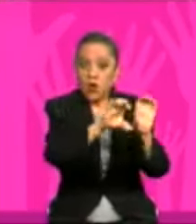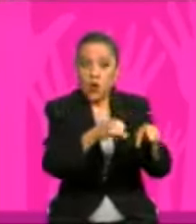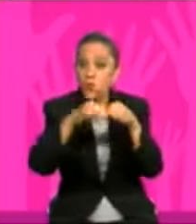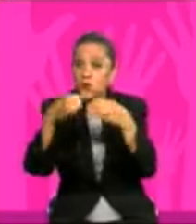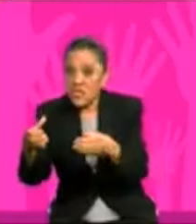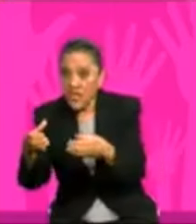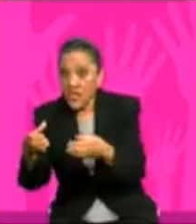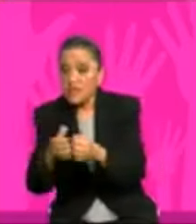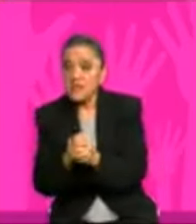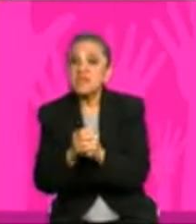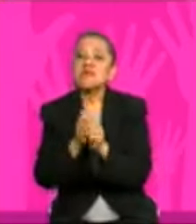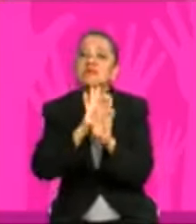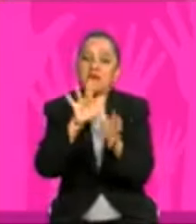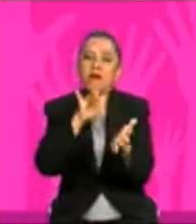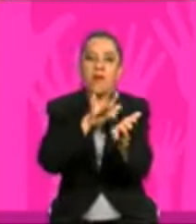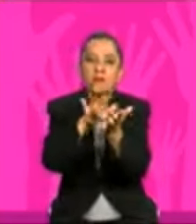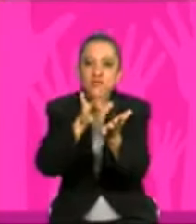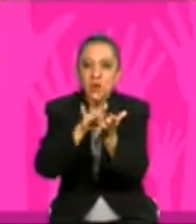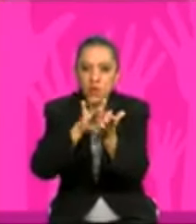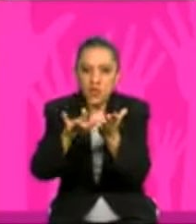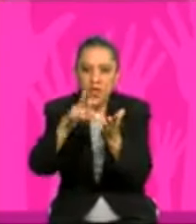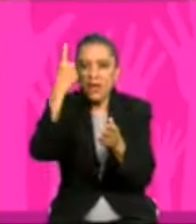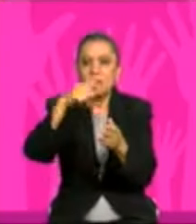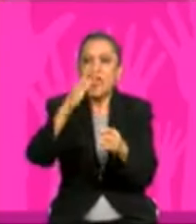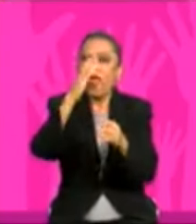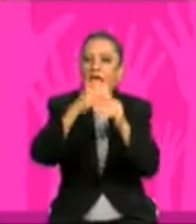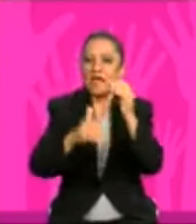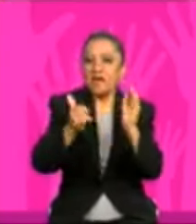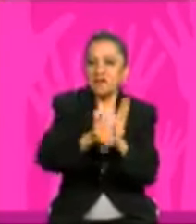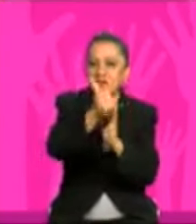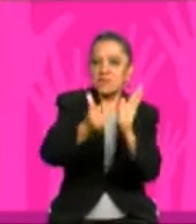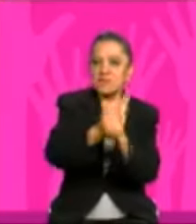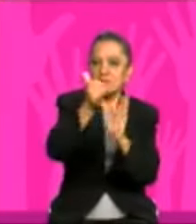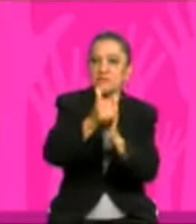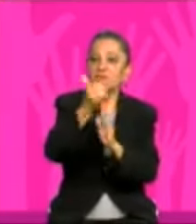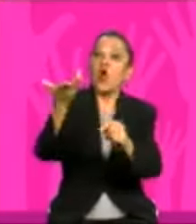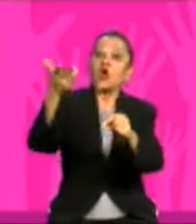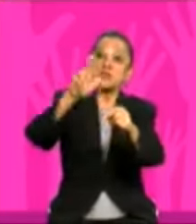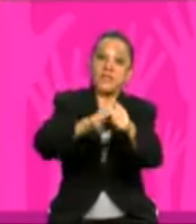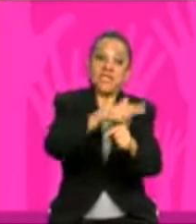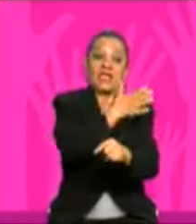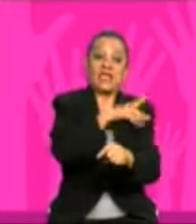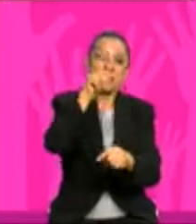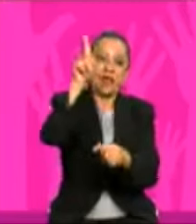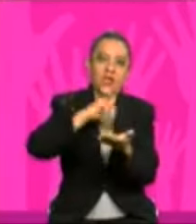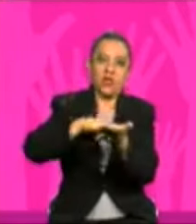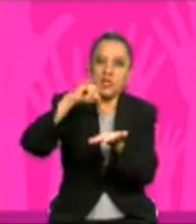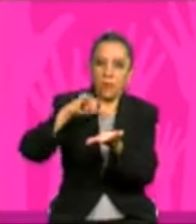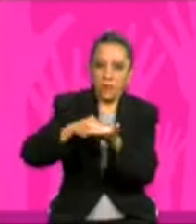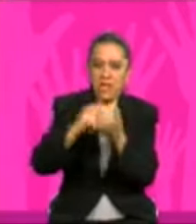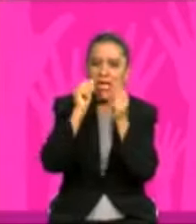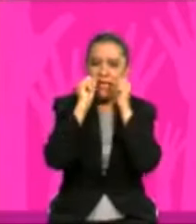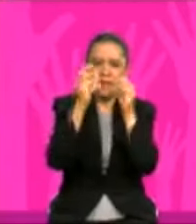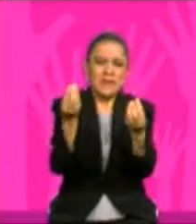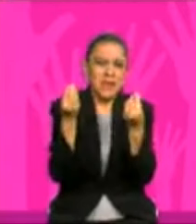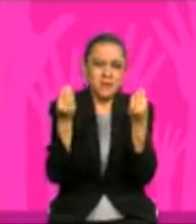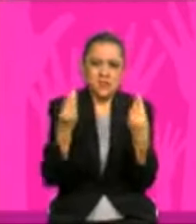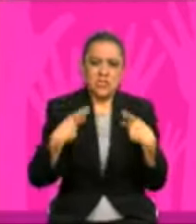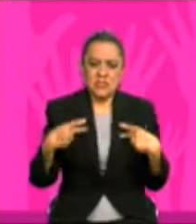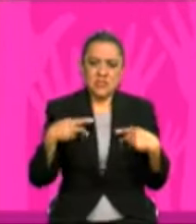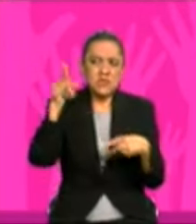se termine el Hospital General de Jiutepec, un hospital que le dará atención a mucha gente en el centro